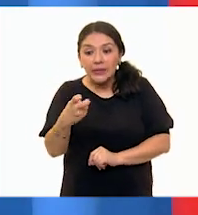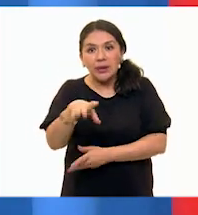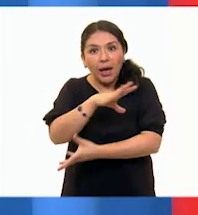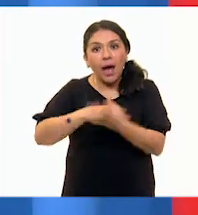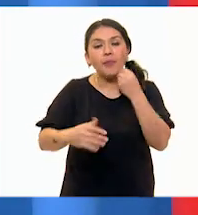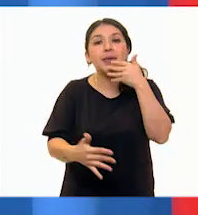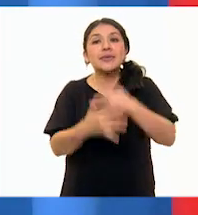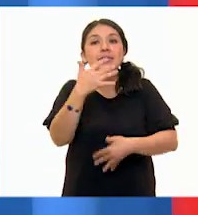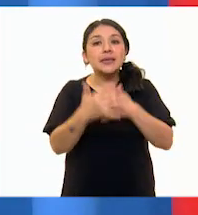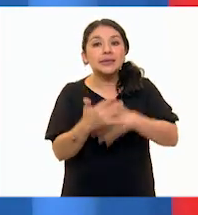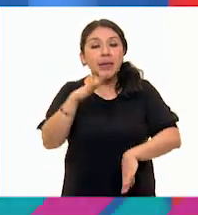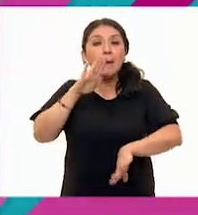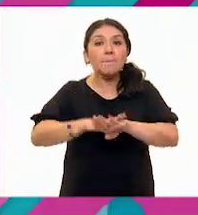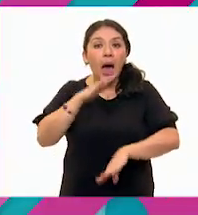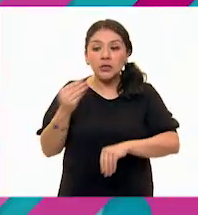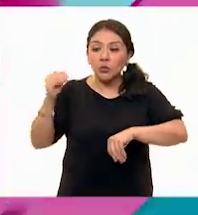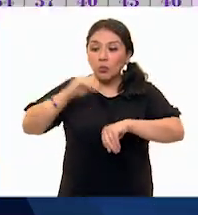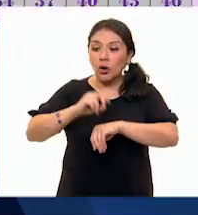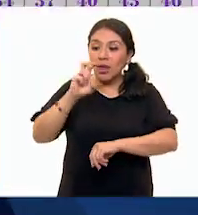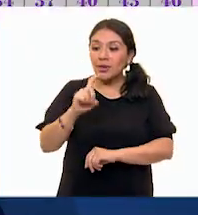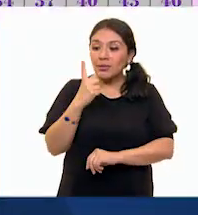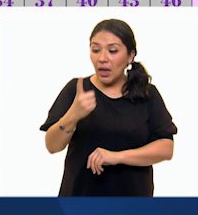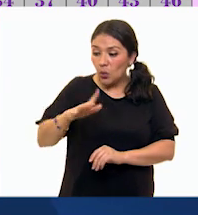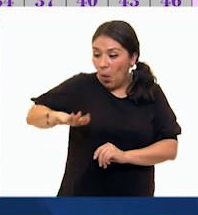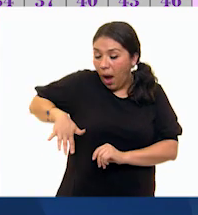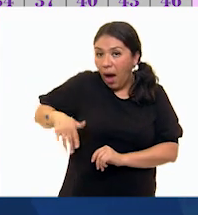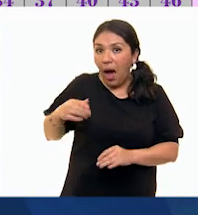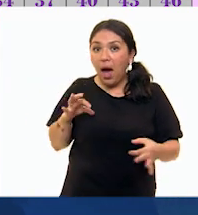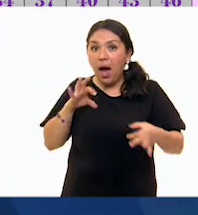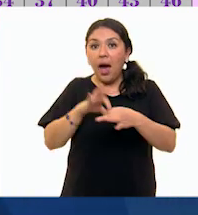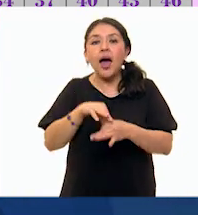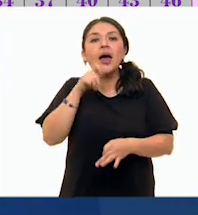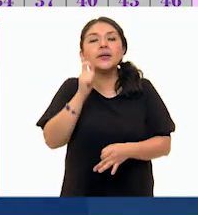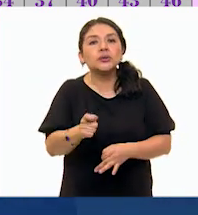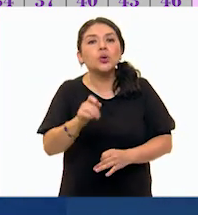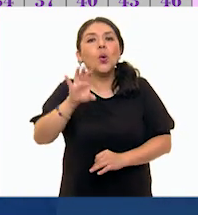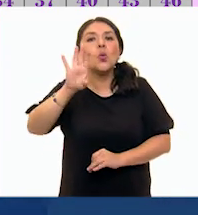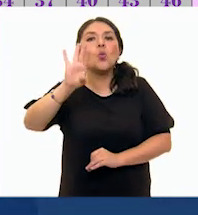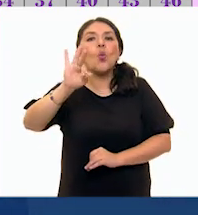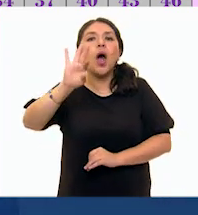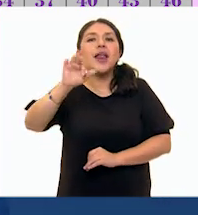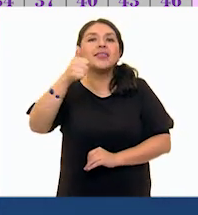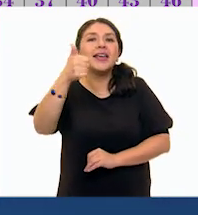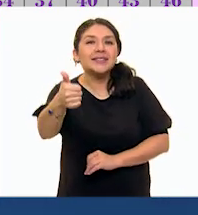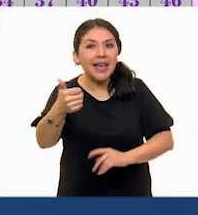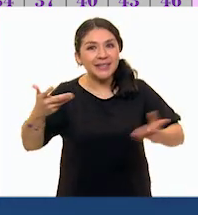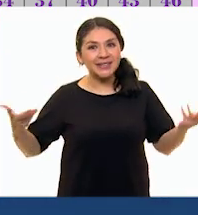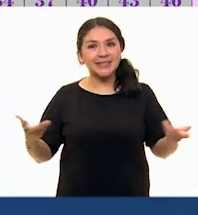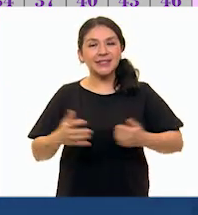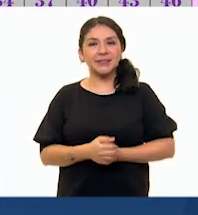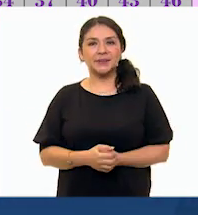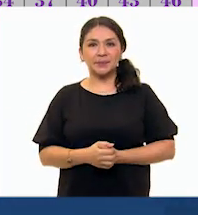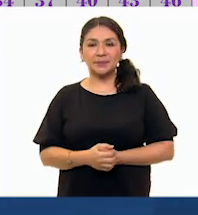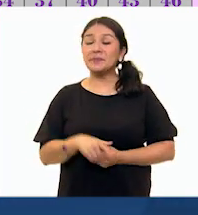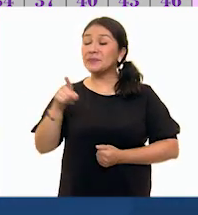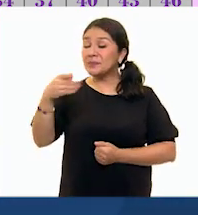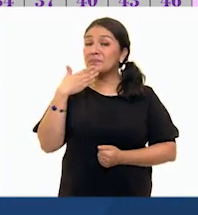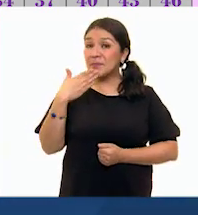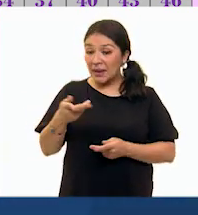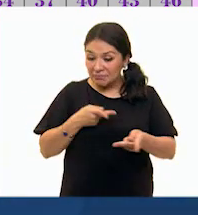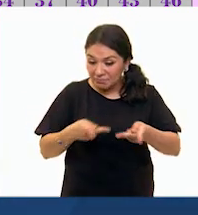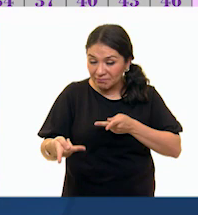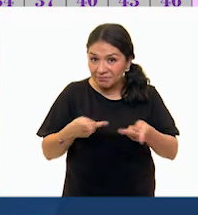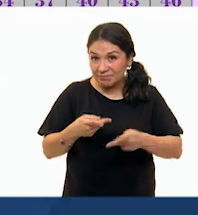15. Más los 31 que ya teníamos, nos van a dar 46. ¡Oh, muy buena